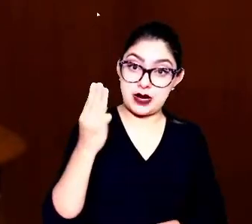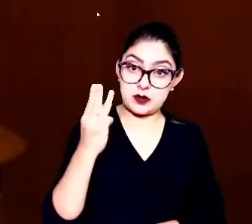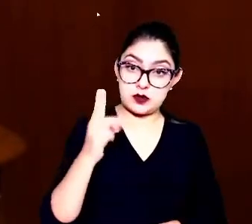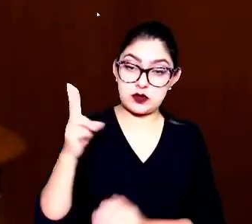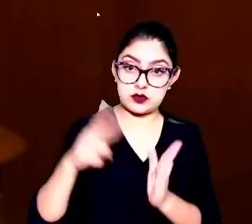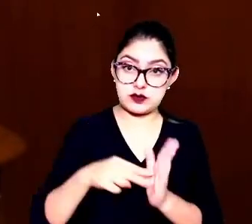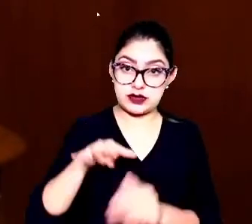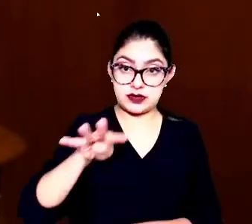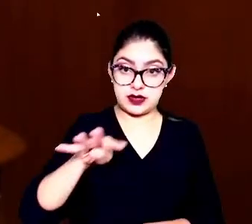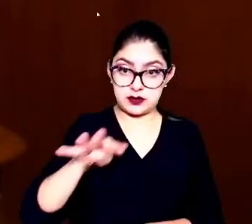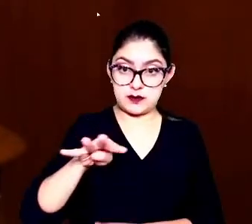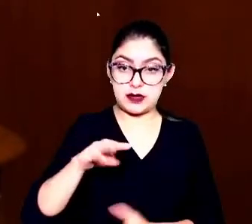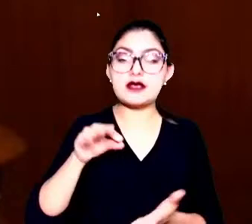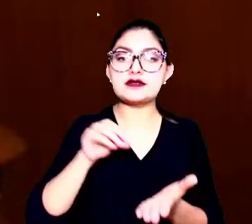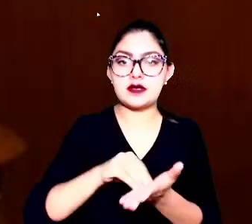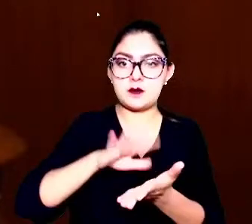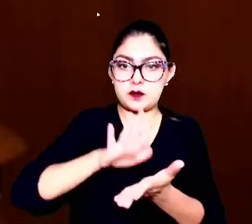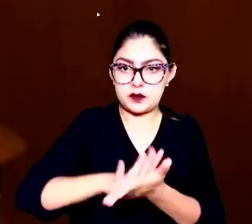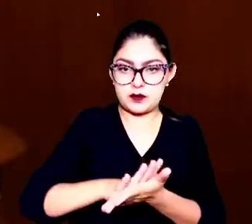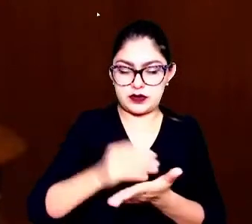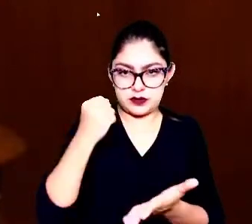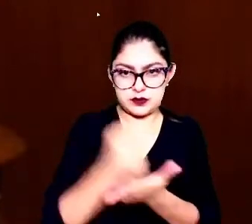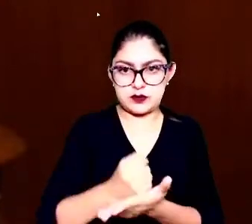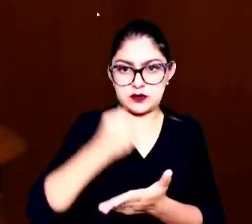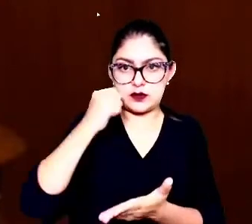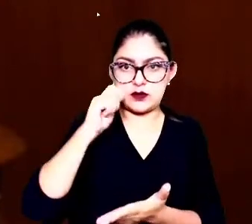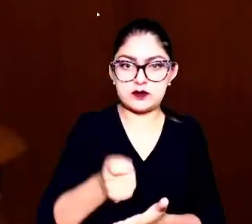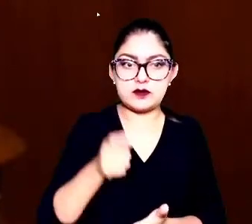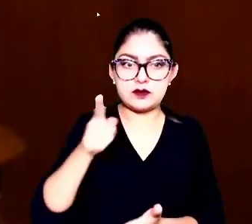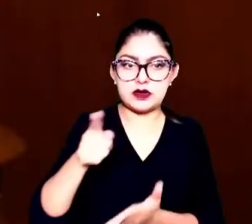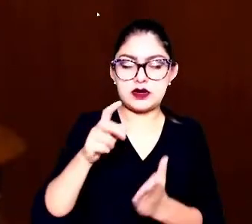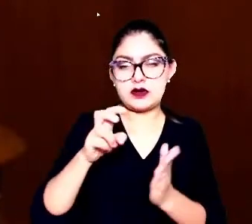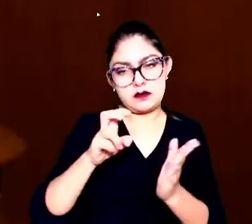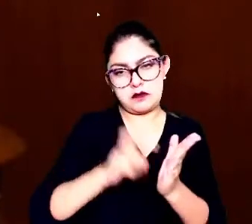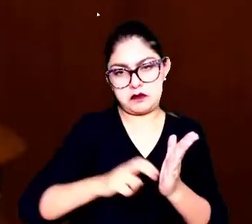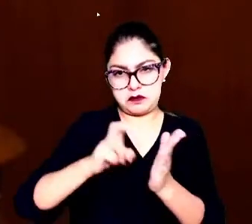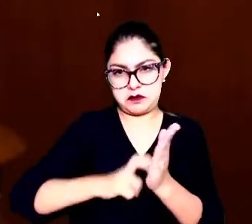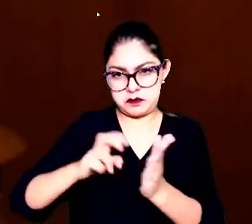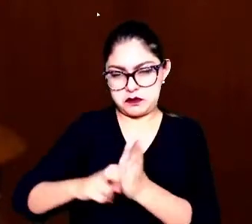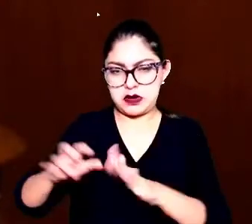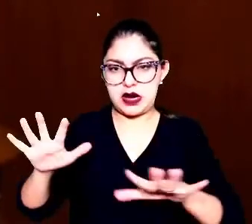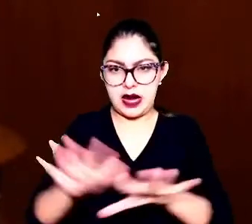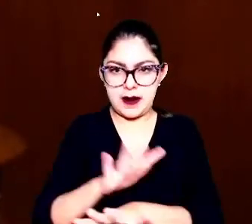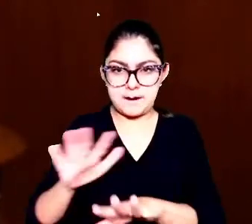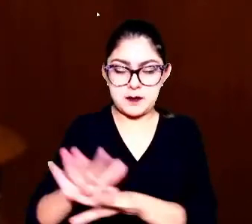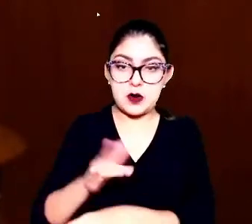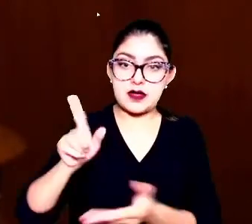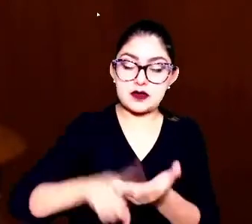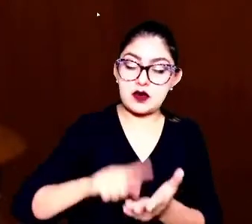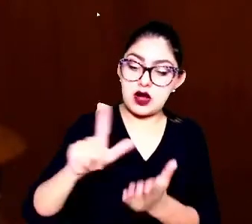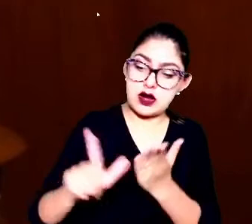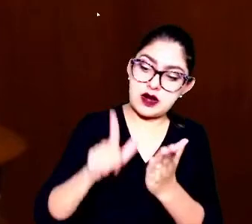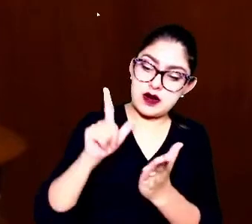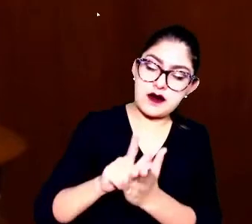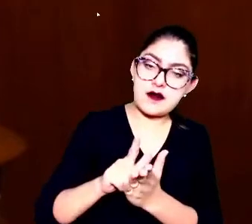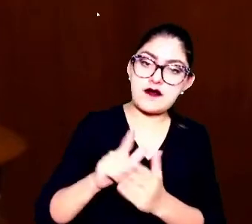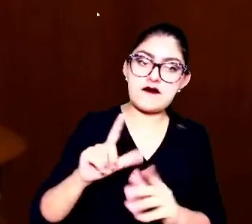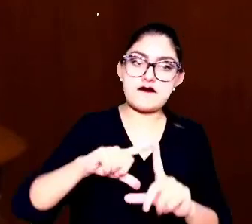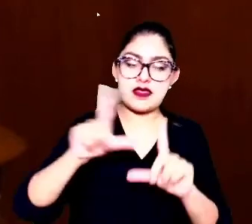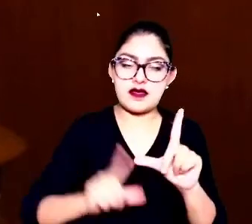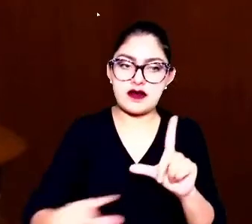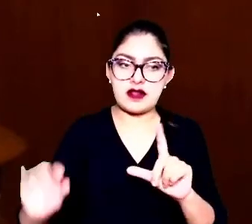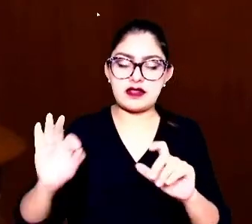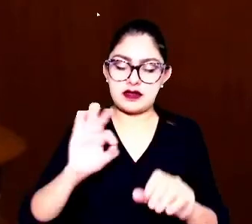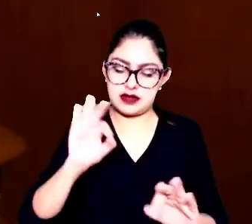por el que se reformaron diversas disposiciones de la Ley Federal del trabajo y los artículos 107 y